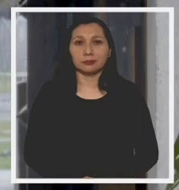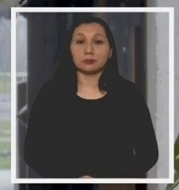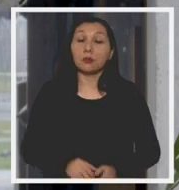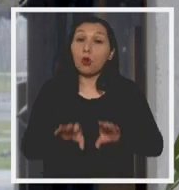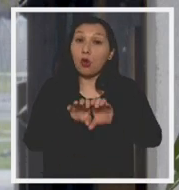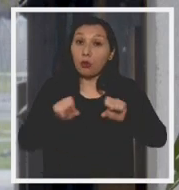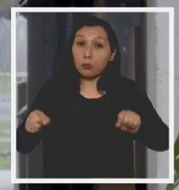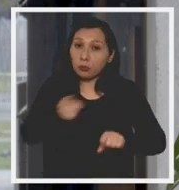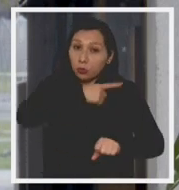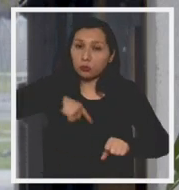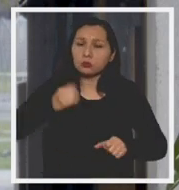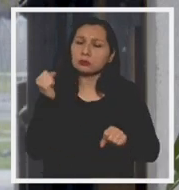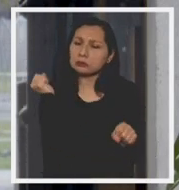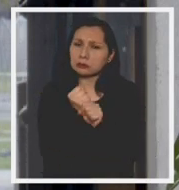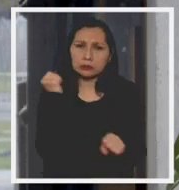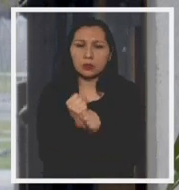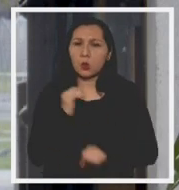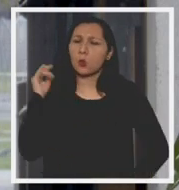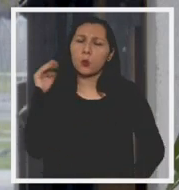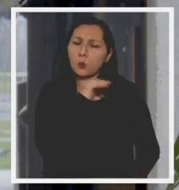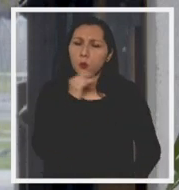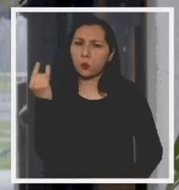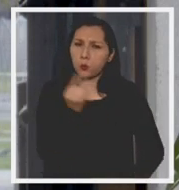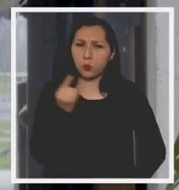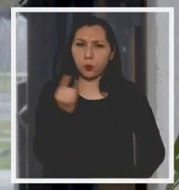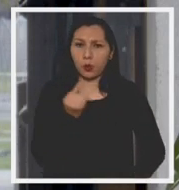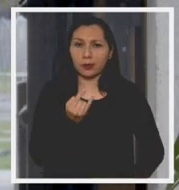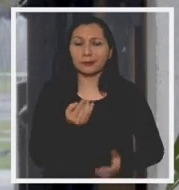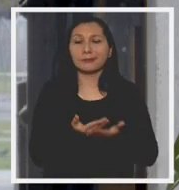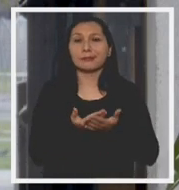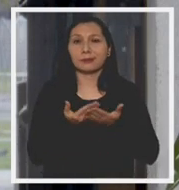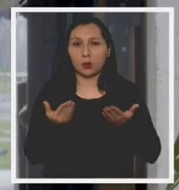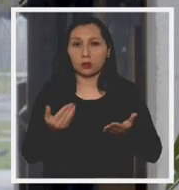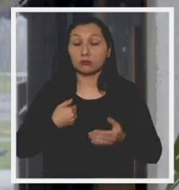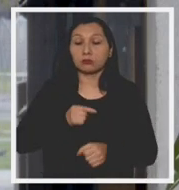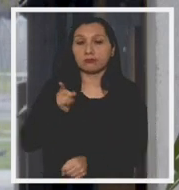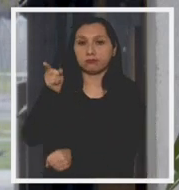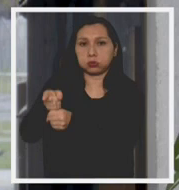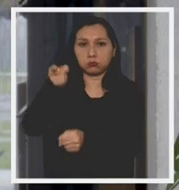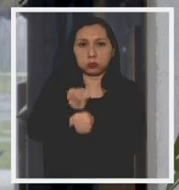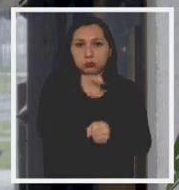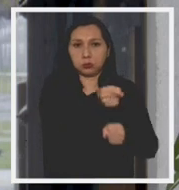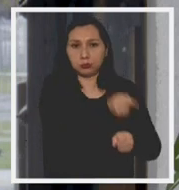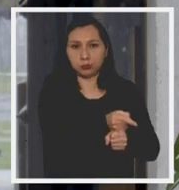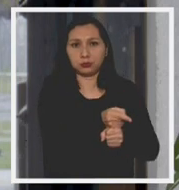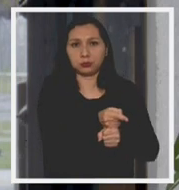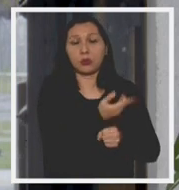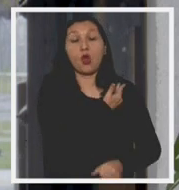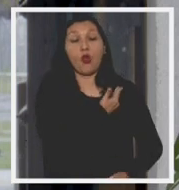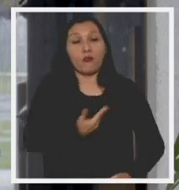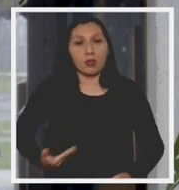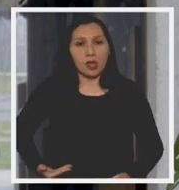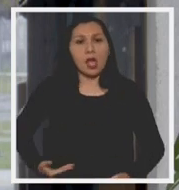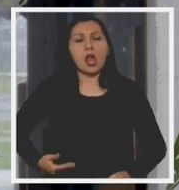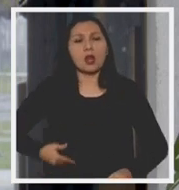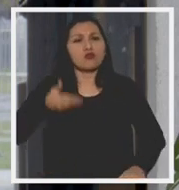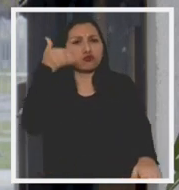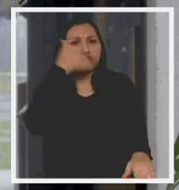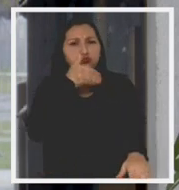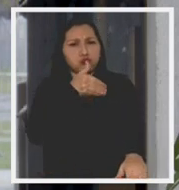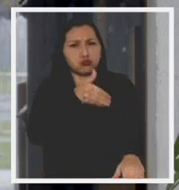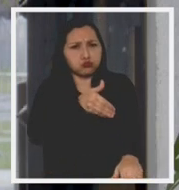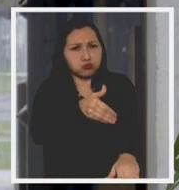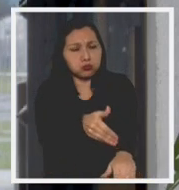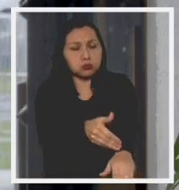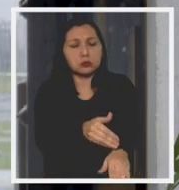Nuestro compromiso es trabajar con urgencia y es por ello que he instruido a nuestro gobierno que se despliegue